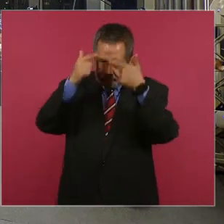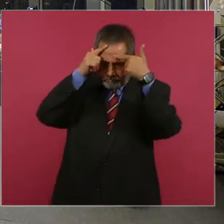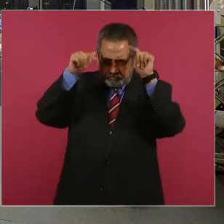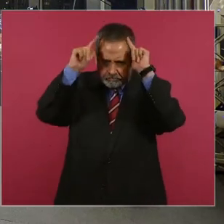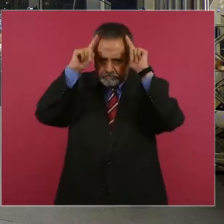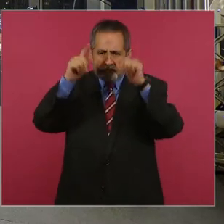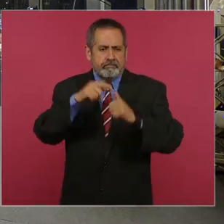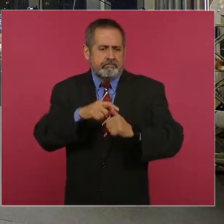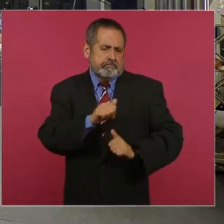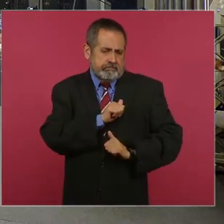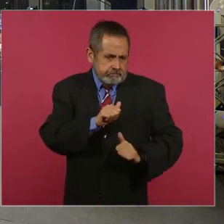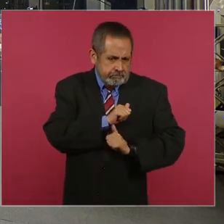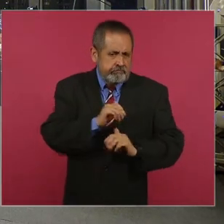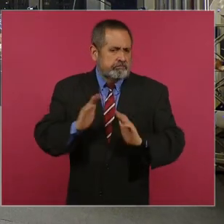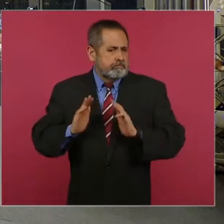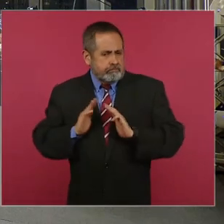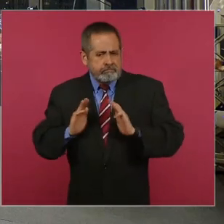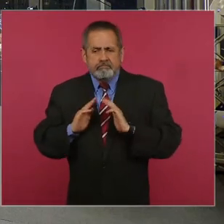soldados